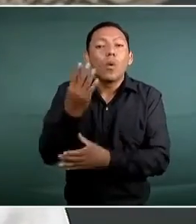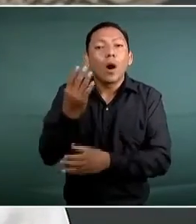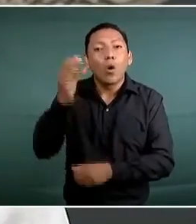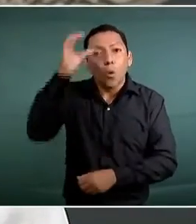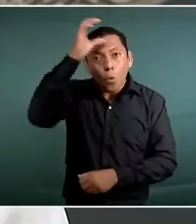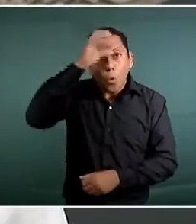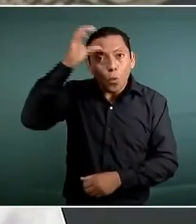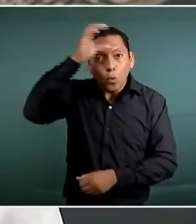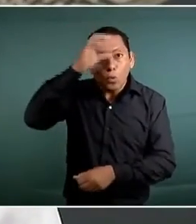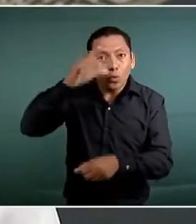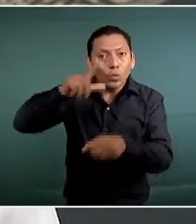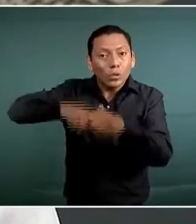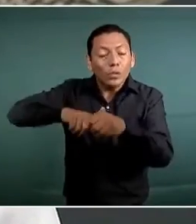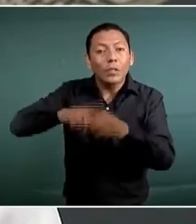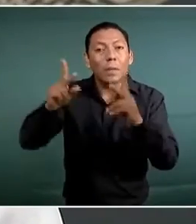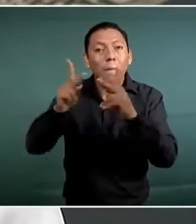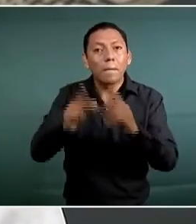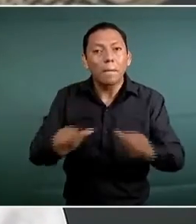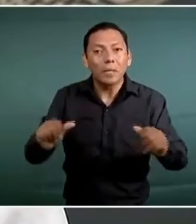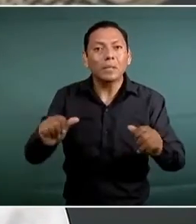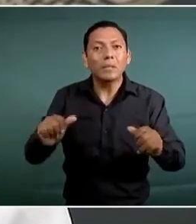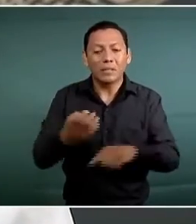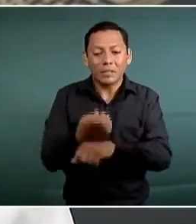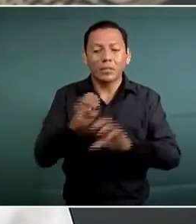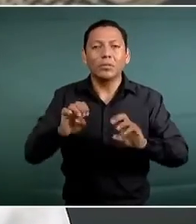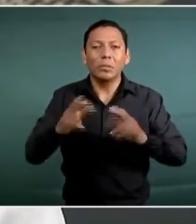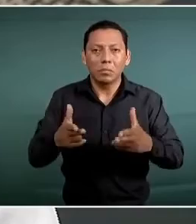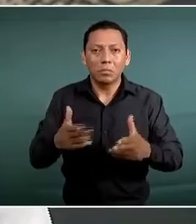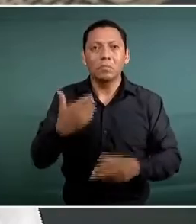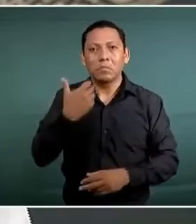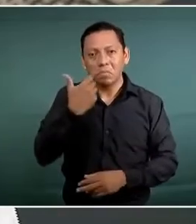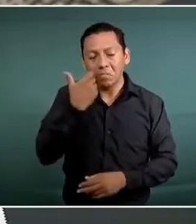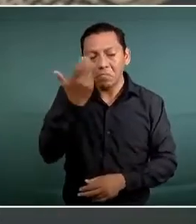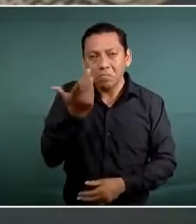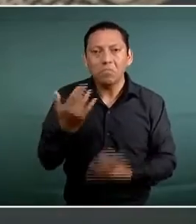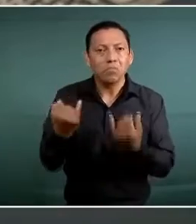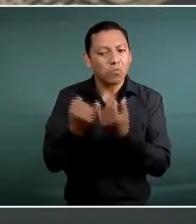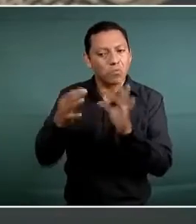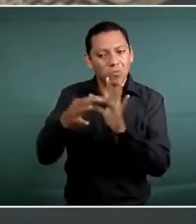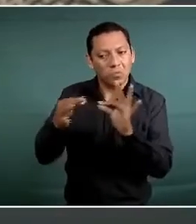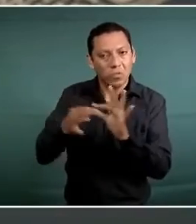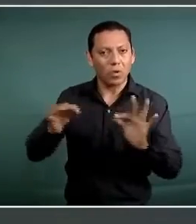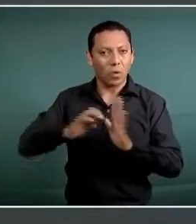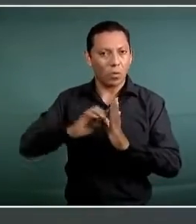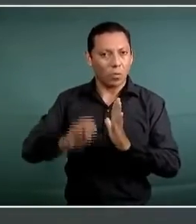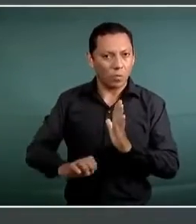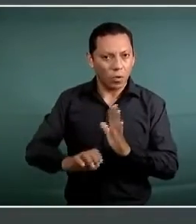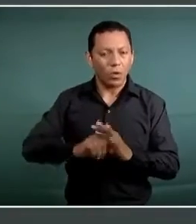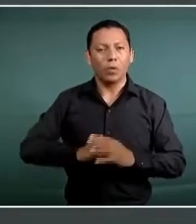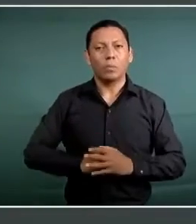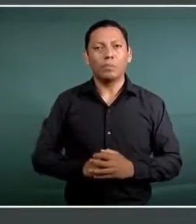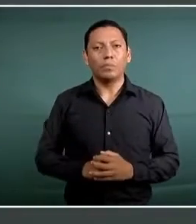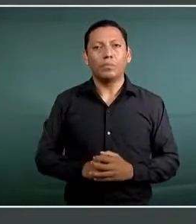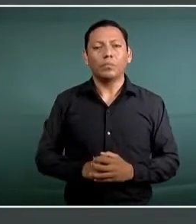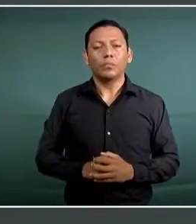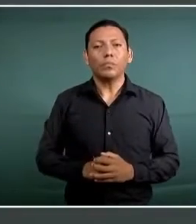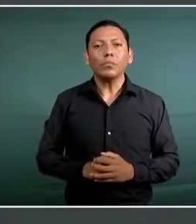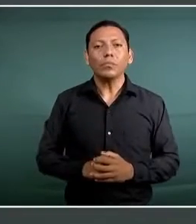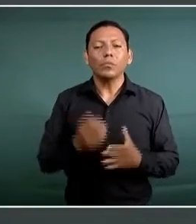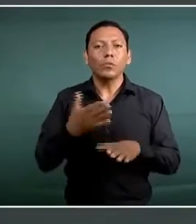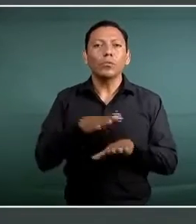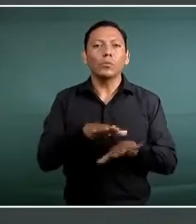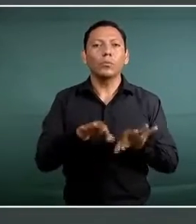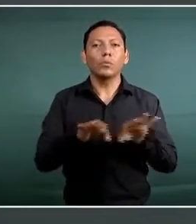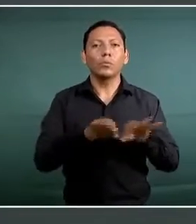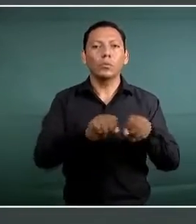de paz en Chiapas. Y quiero comentarles, por ejemplo, en materia de